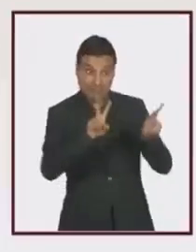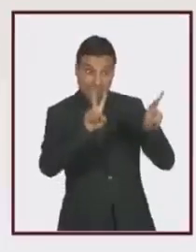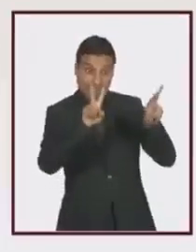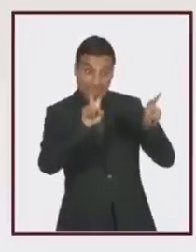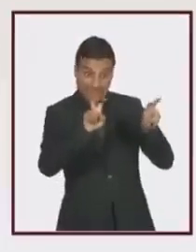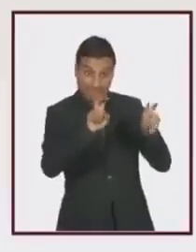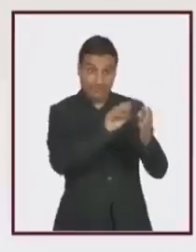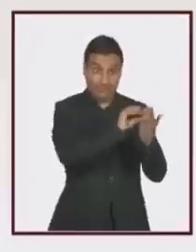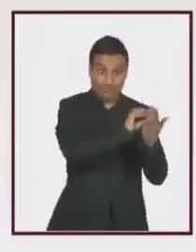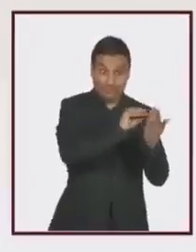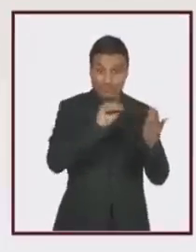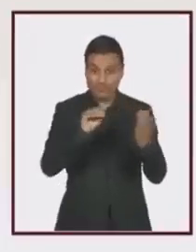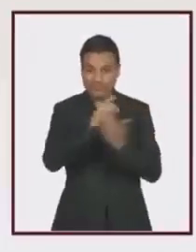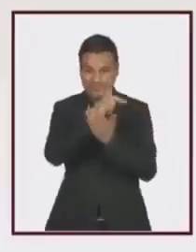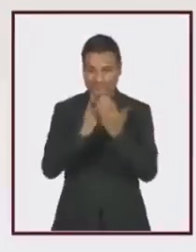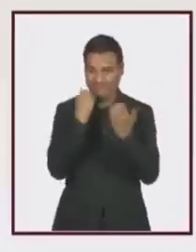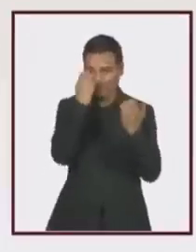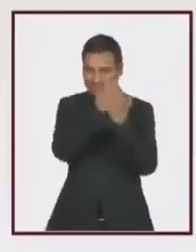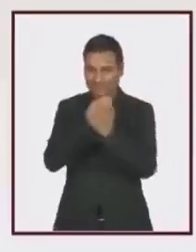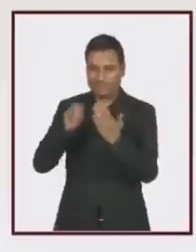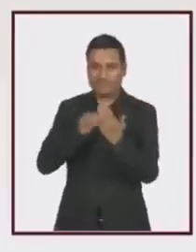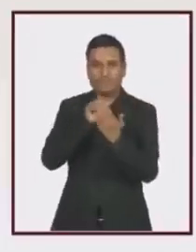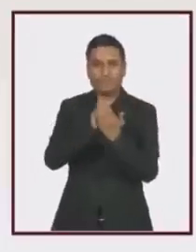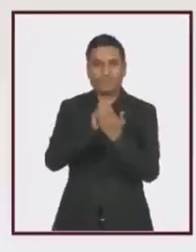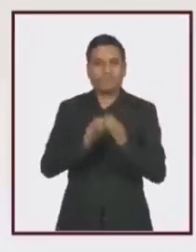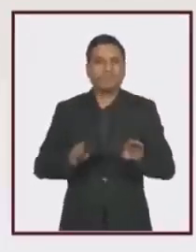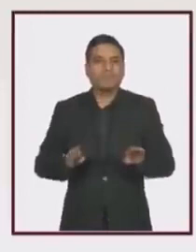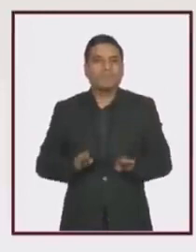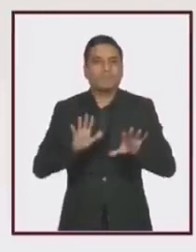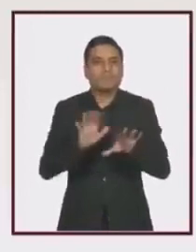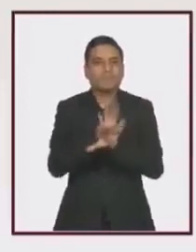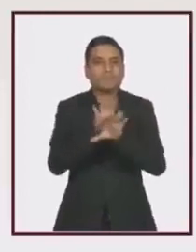ya contextualizado en el programa analítico?